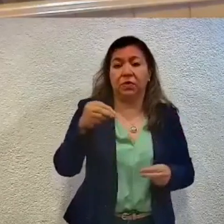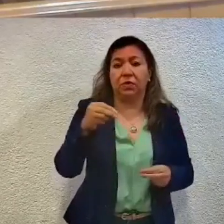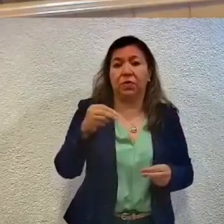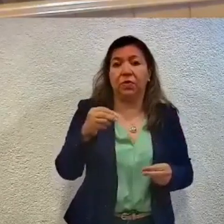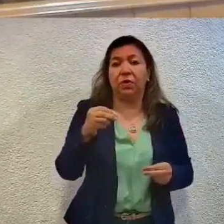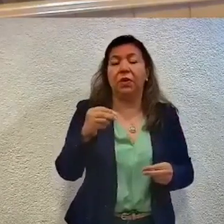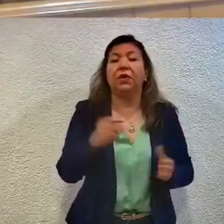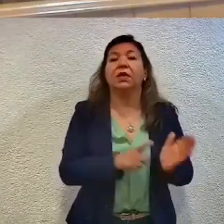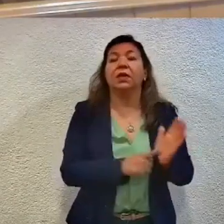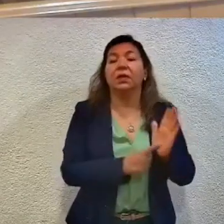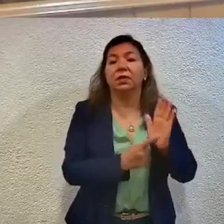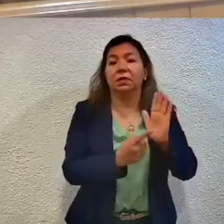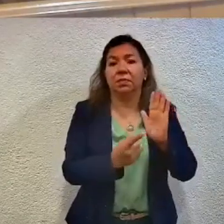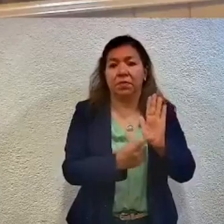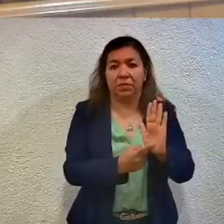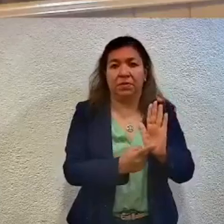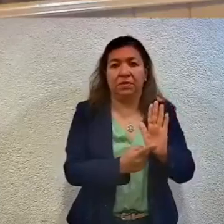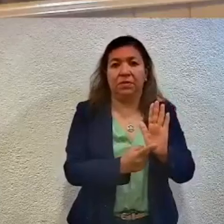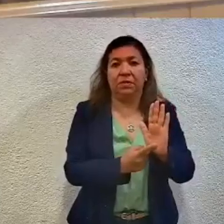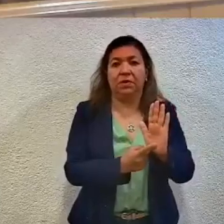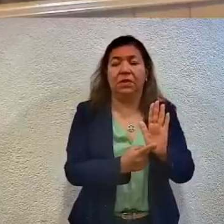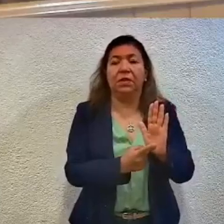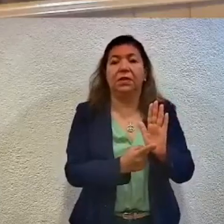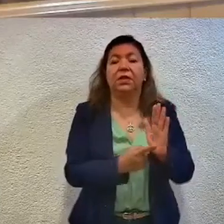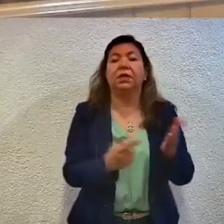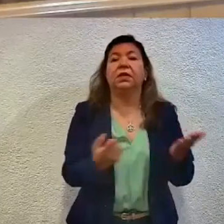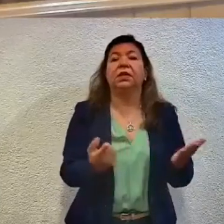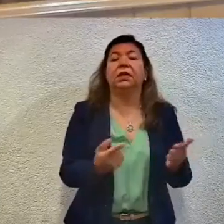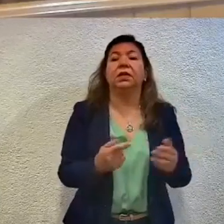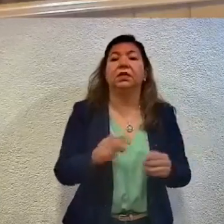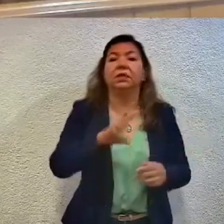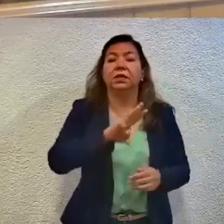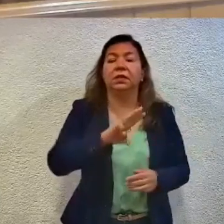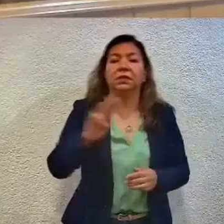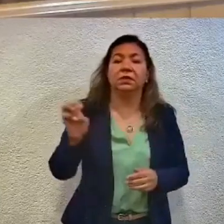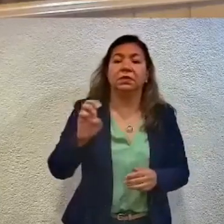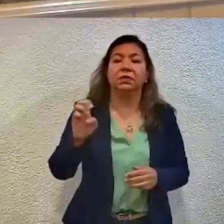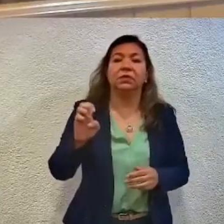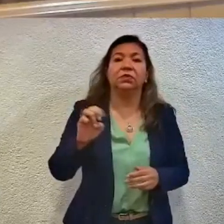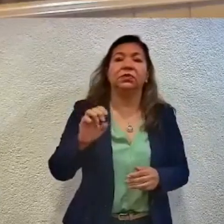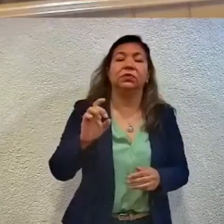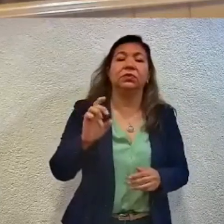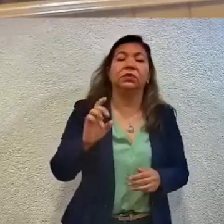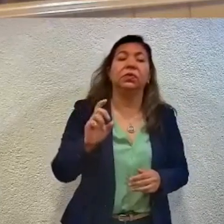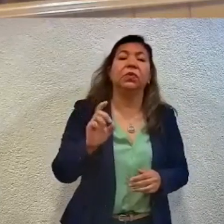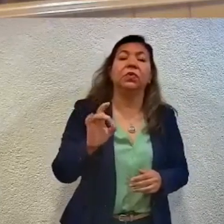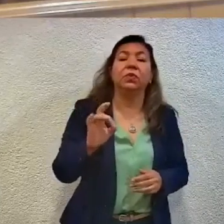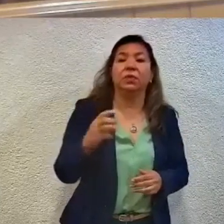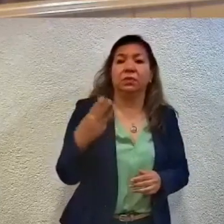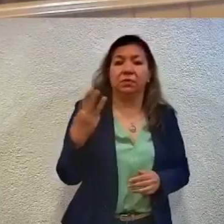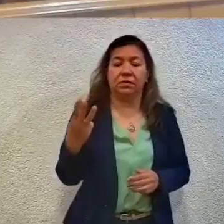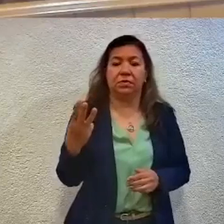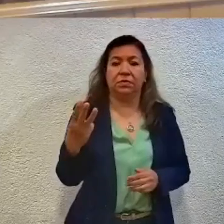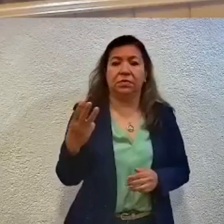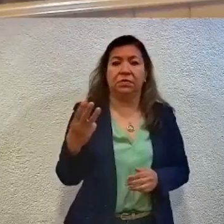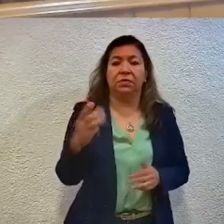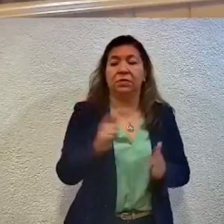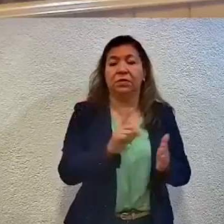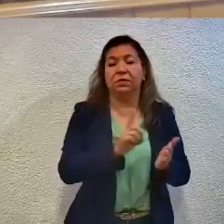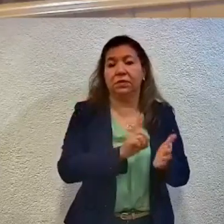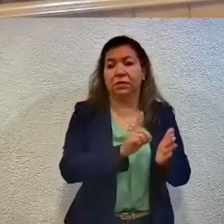razones que expuso la autoridad responsable respecto a que no se reunían los requisitos del artículo 396 del electoral